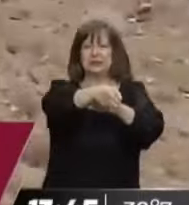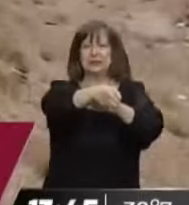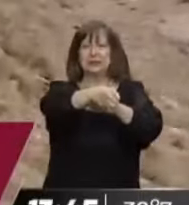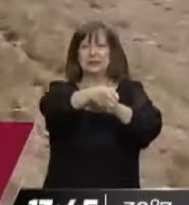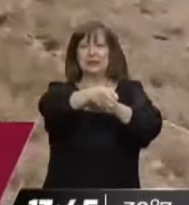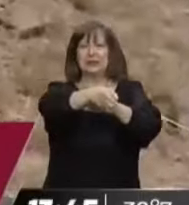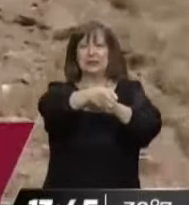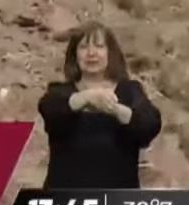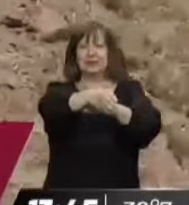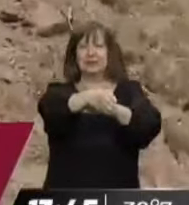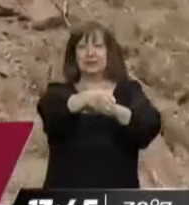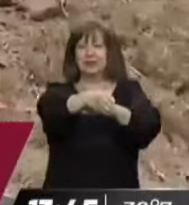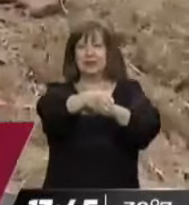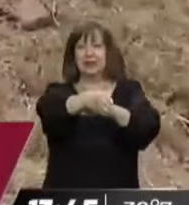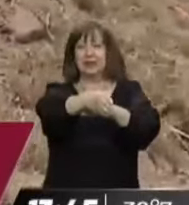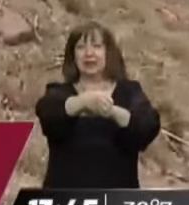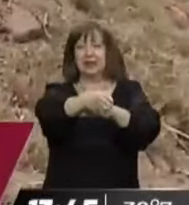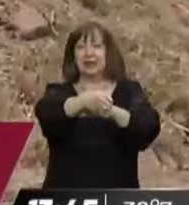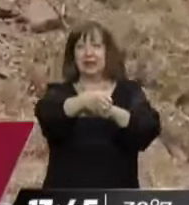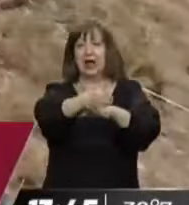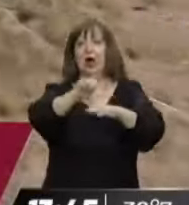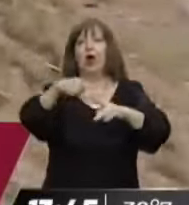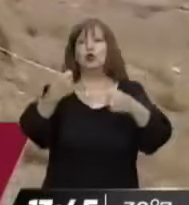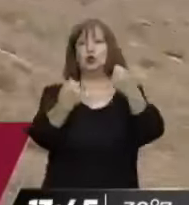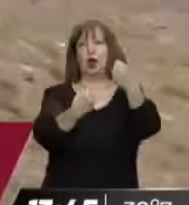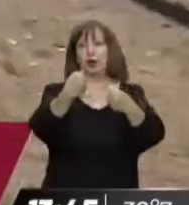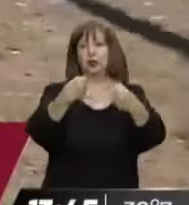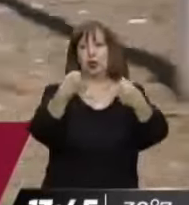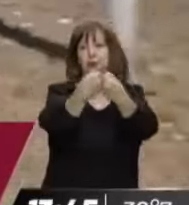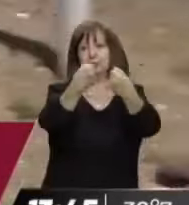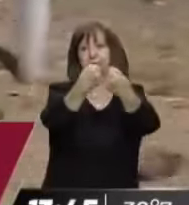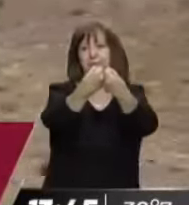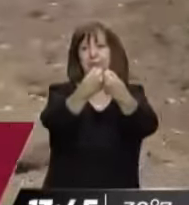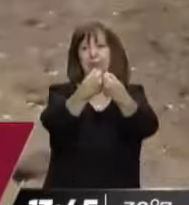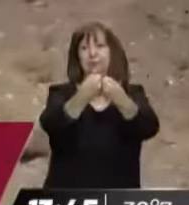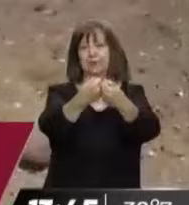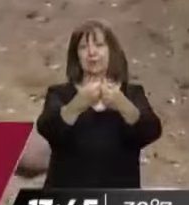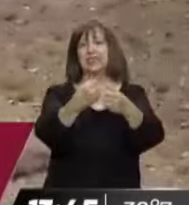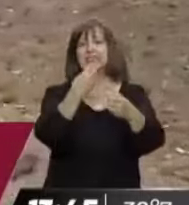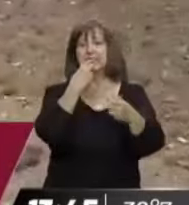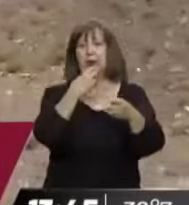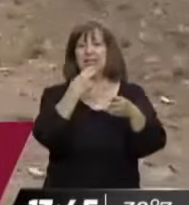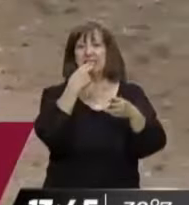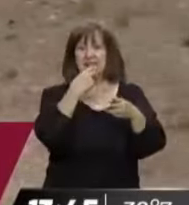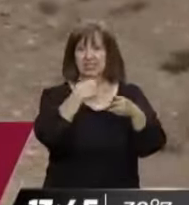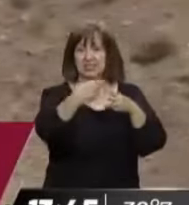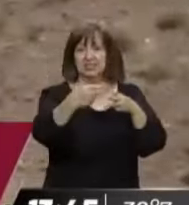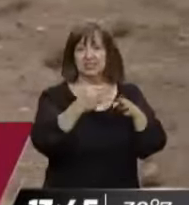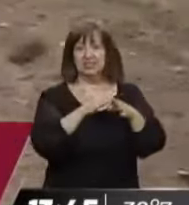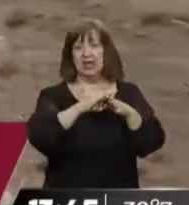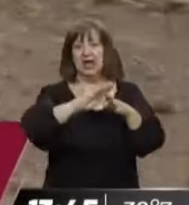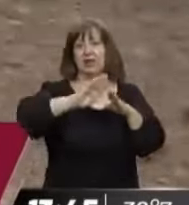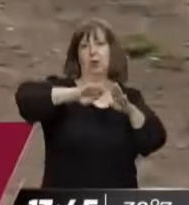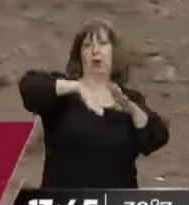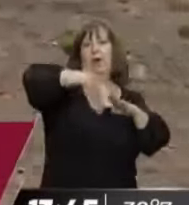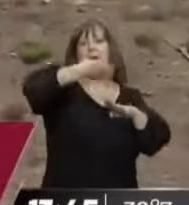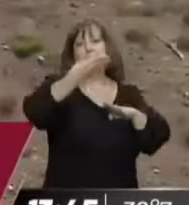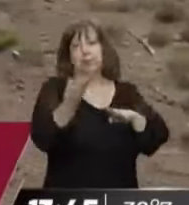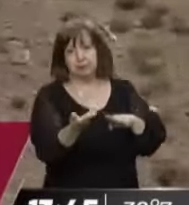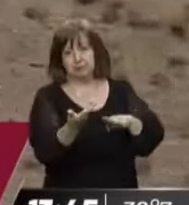tenemos de información es que habrían también colisionado otros vehículos. Le pegan al guardarray y terminan dándose vuelta